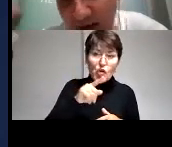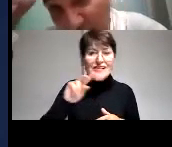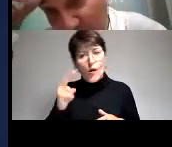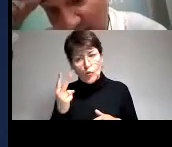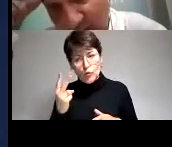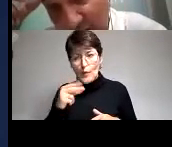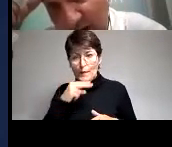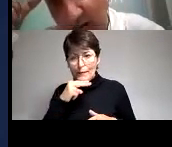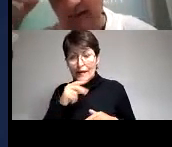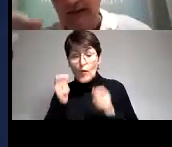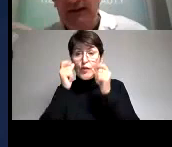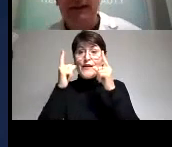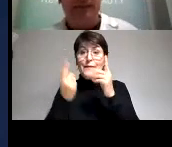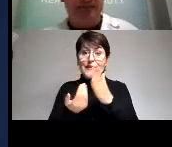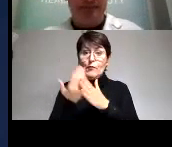pH